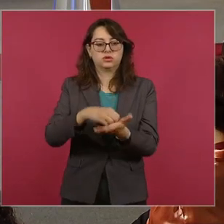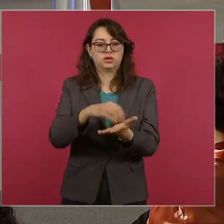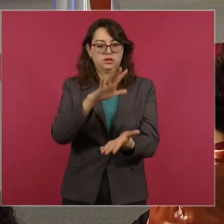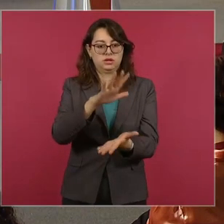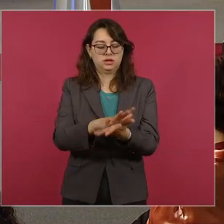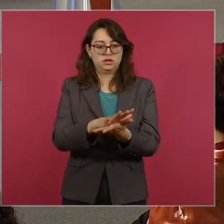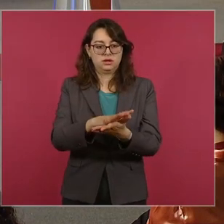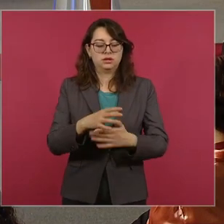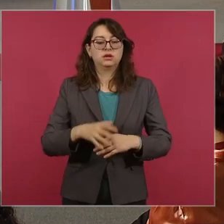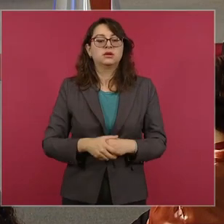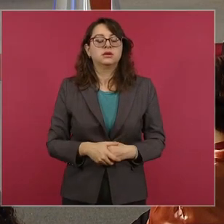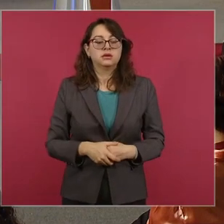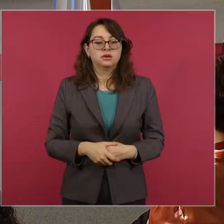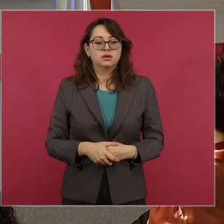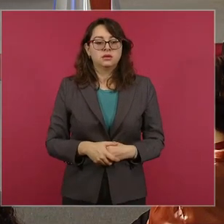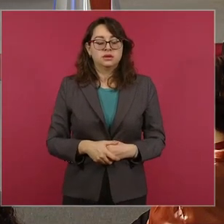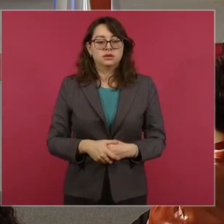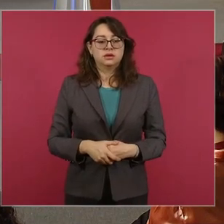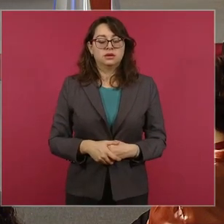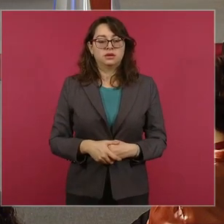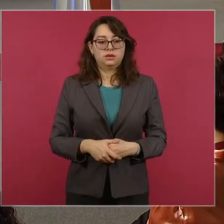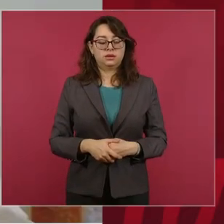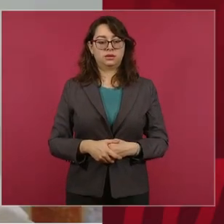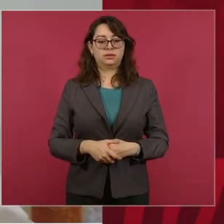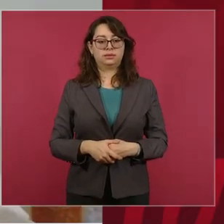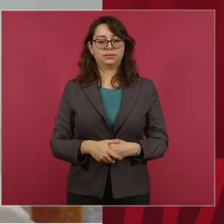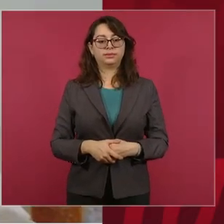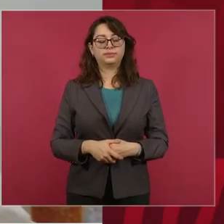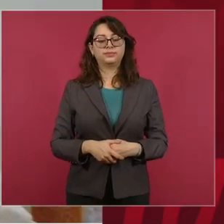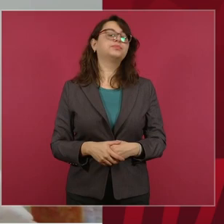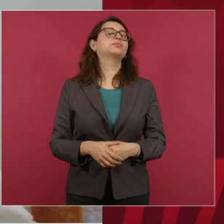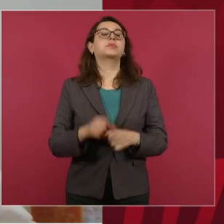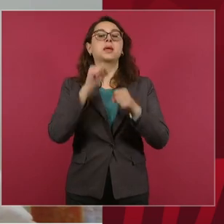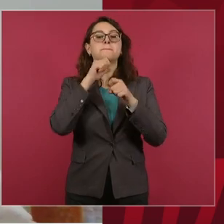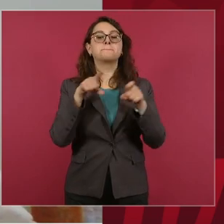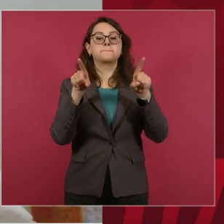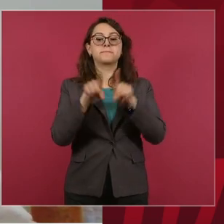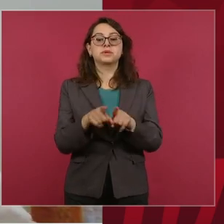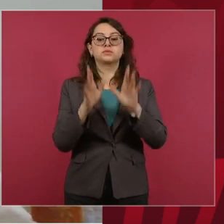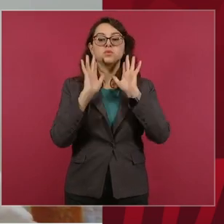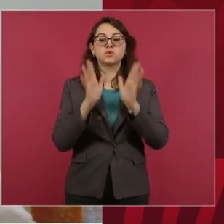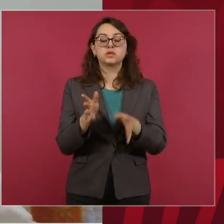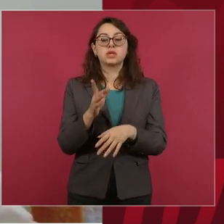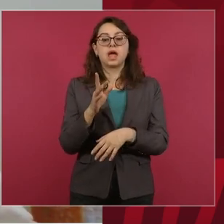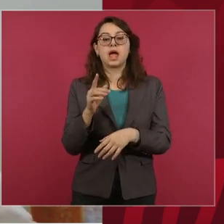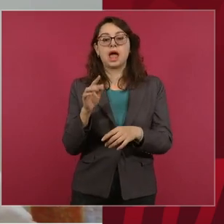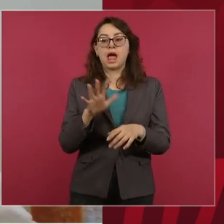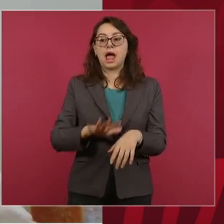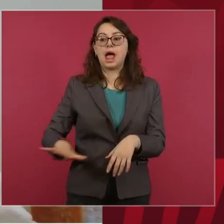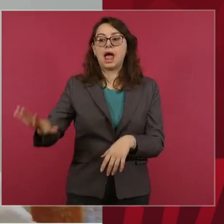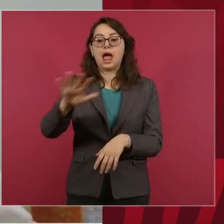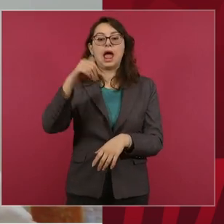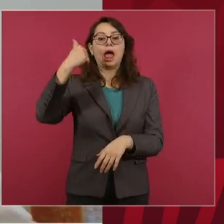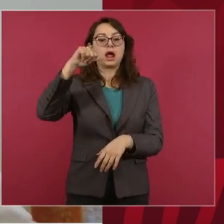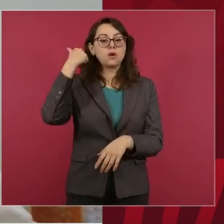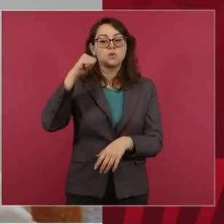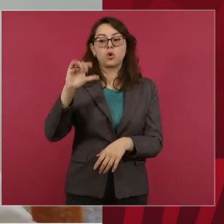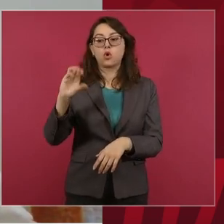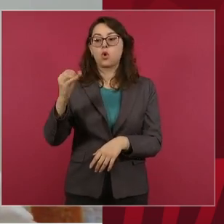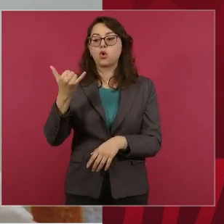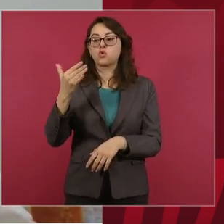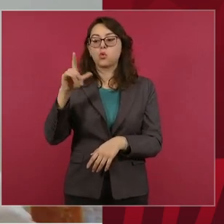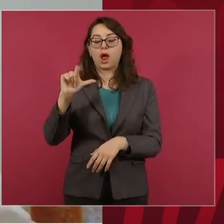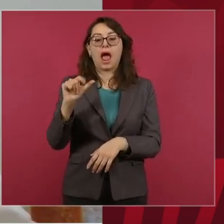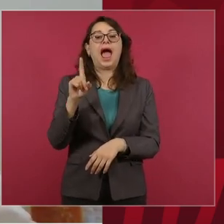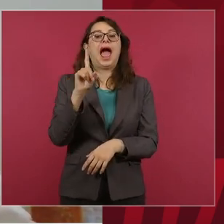través de la marina. Se ha restablecido el suministro del agua en Acapulco y Coyuca en un